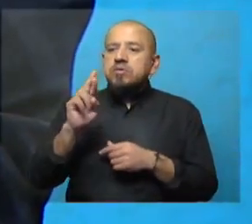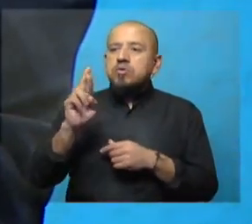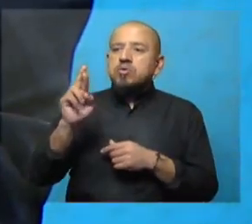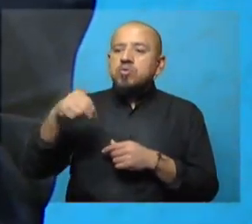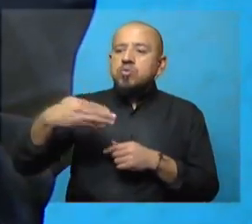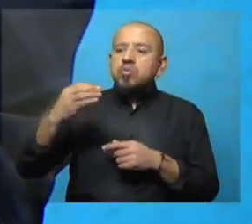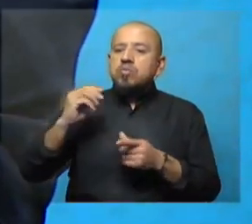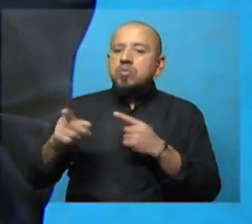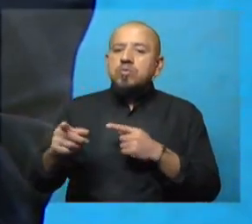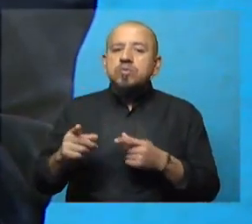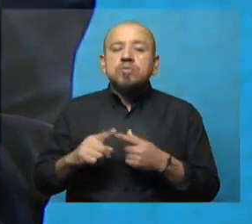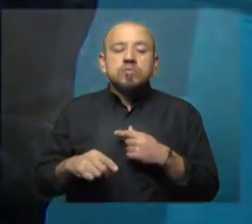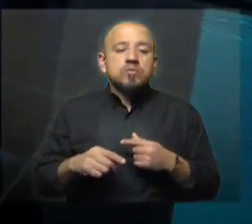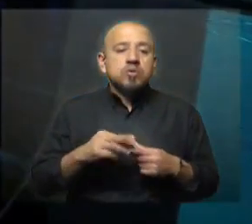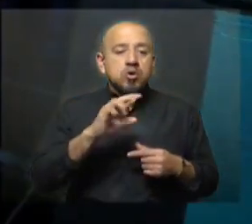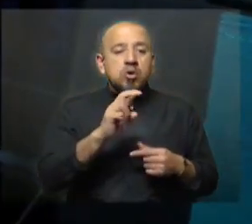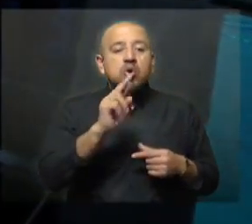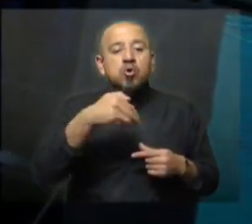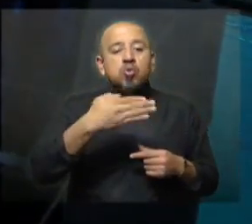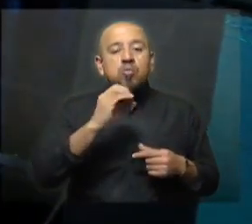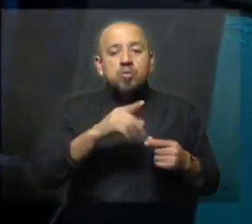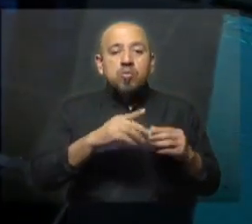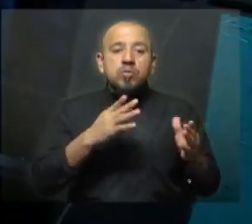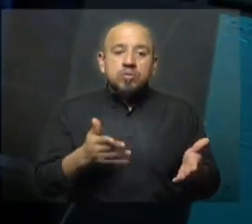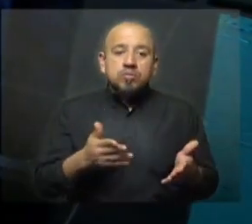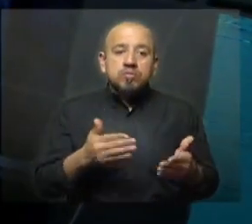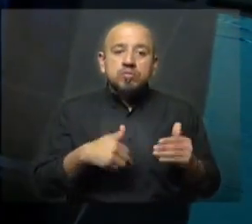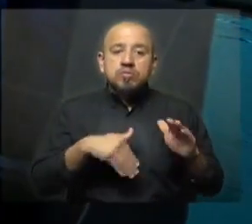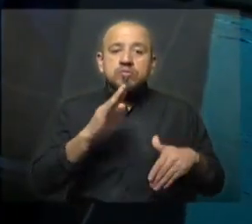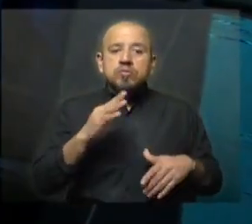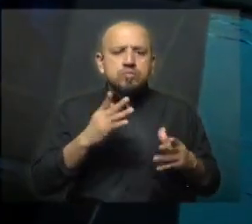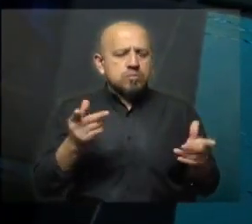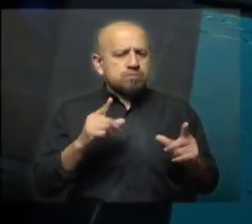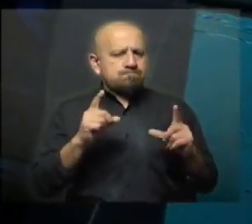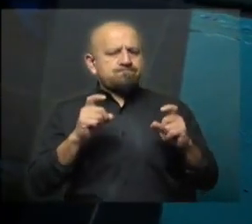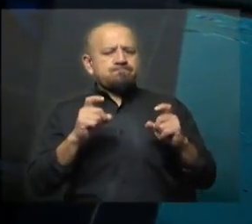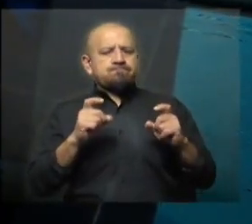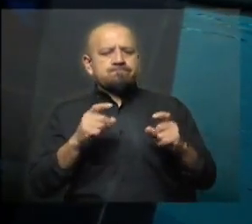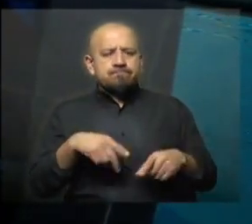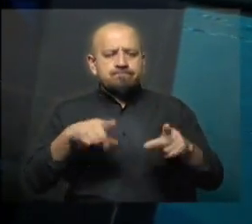Bueno me derrumbó fue un poquito más de diseño fruncido